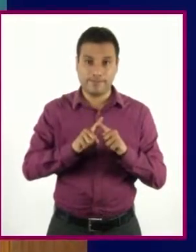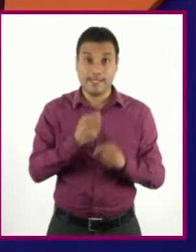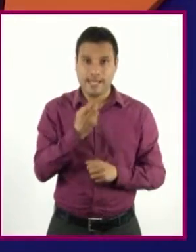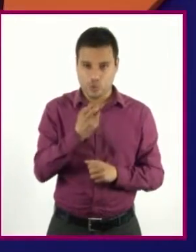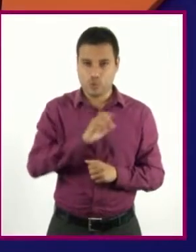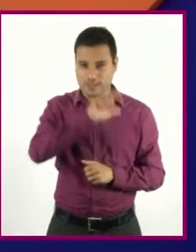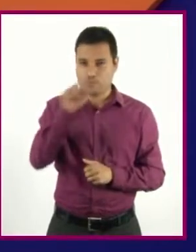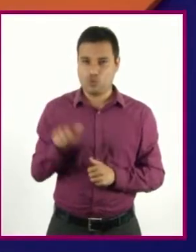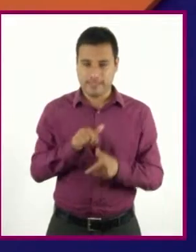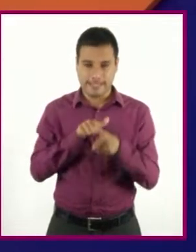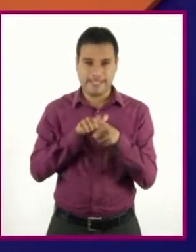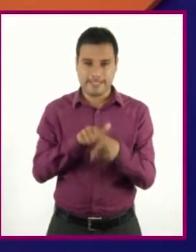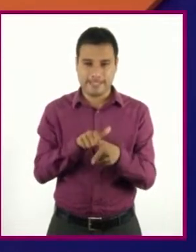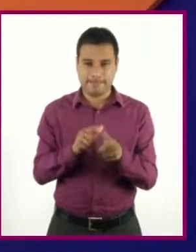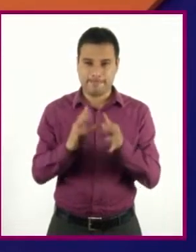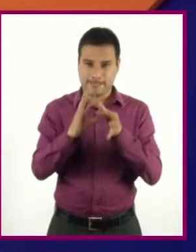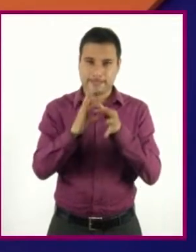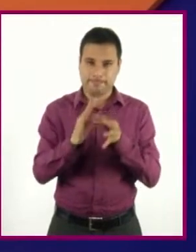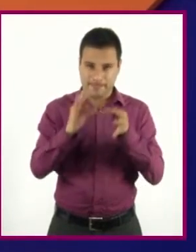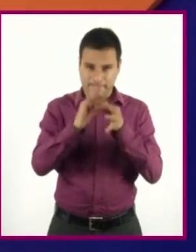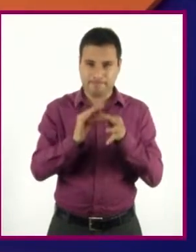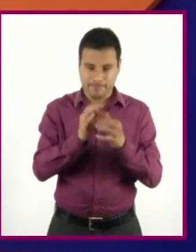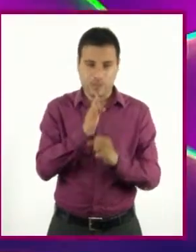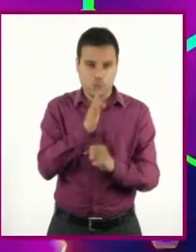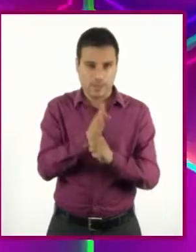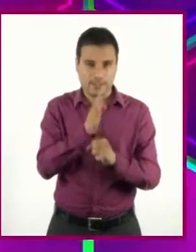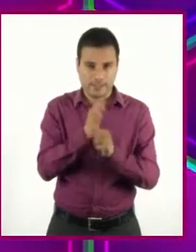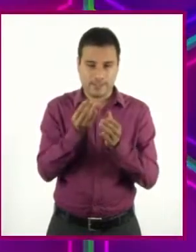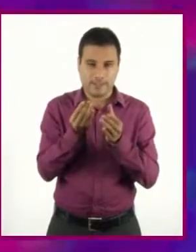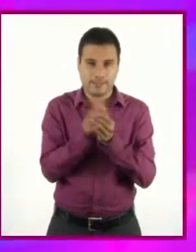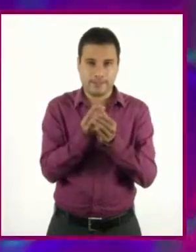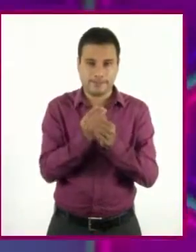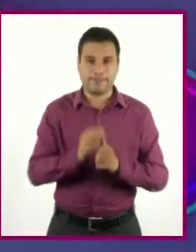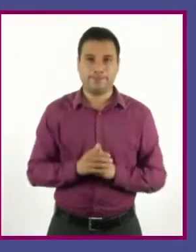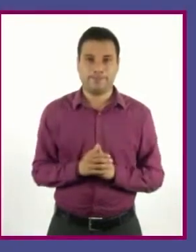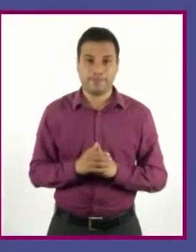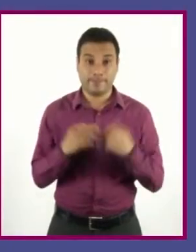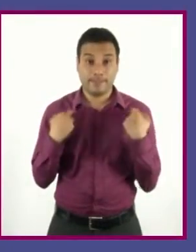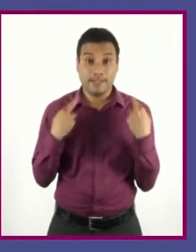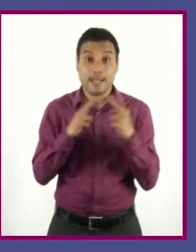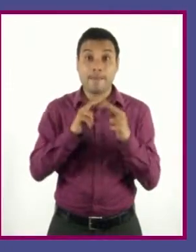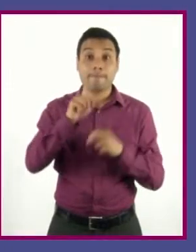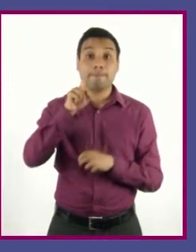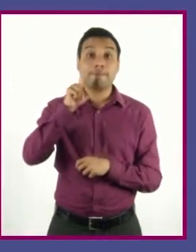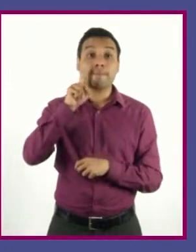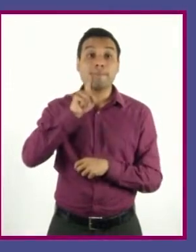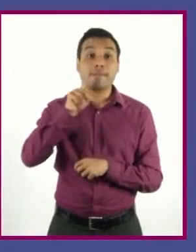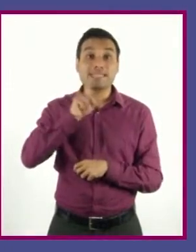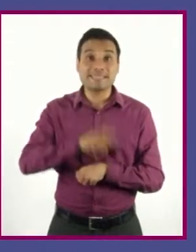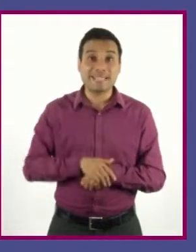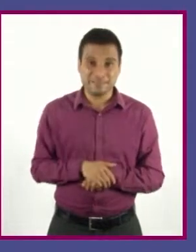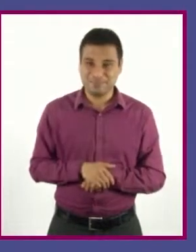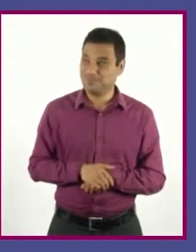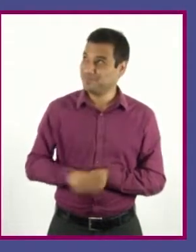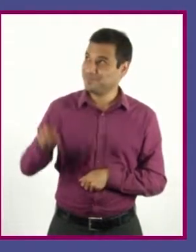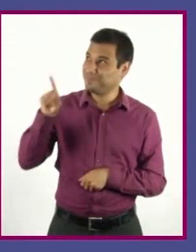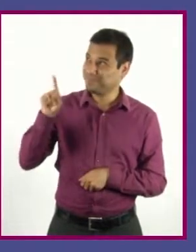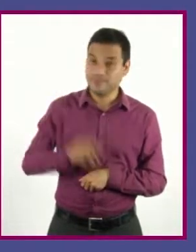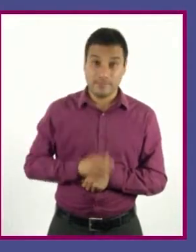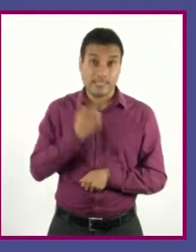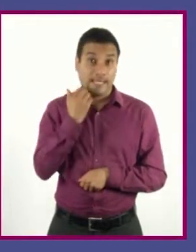seguiremos ocupándonos durante el resto de la sesión. La maestra Raquel quiere que sus alumnos de